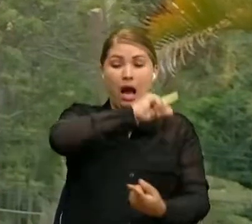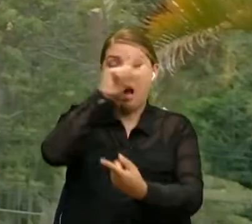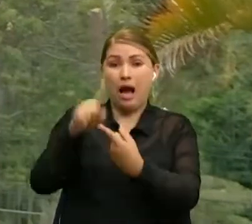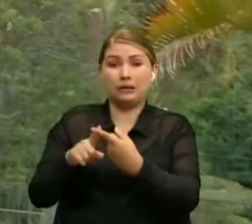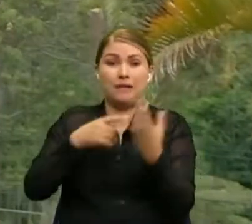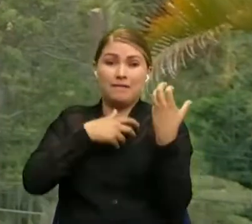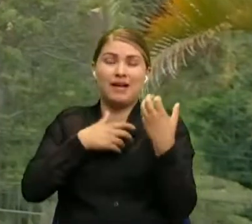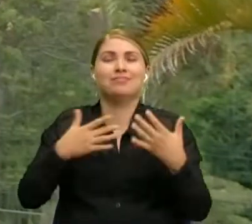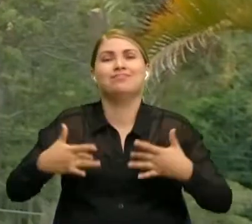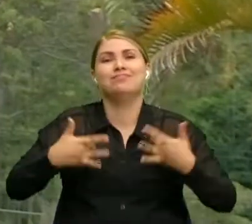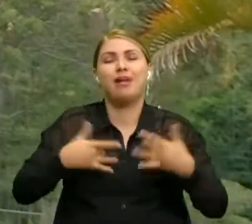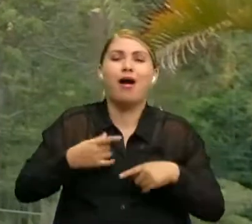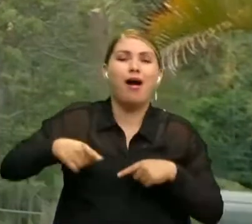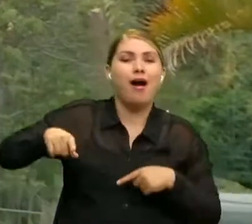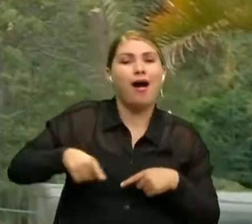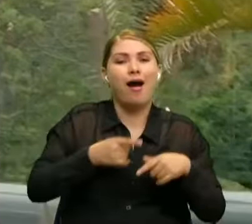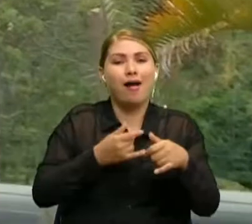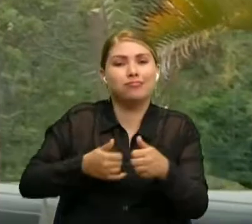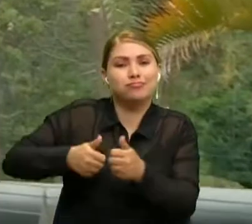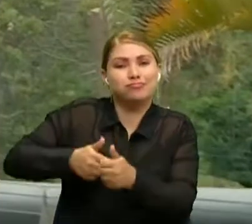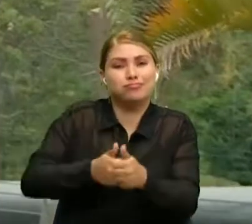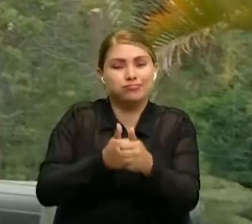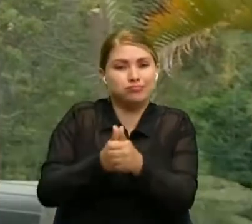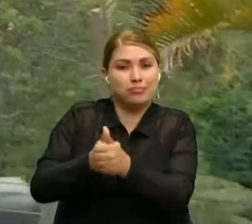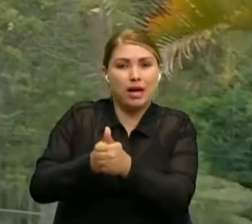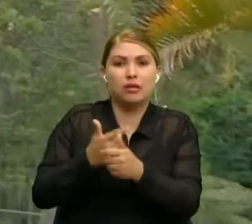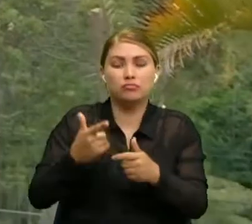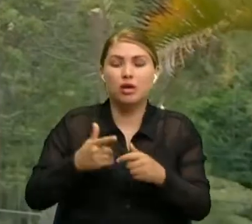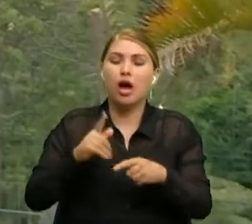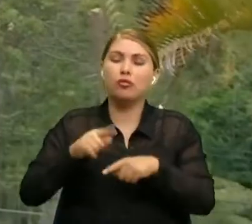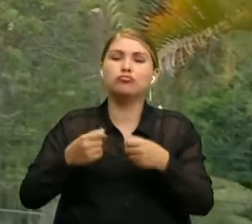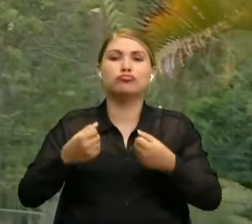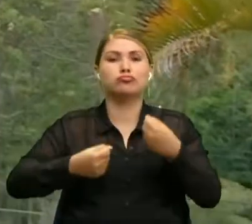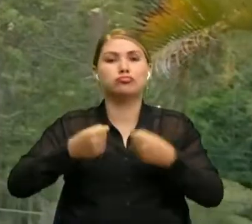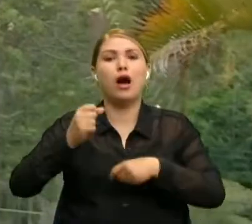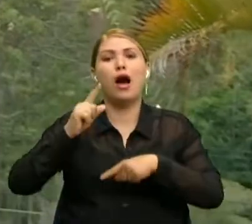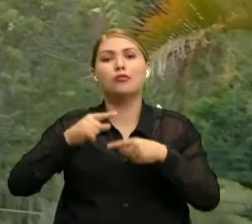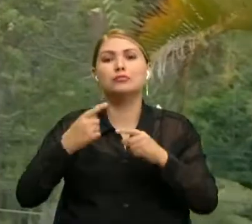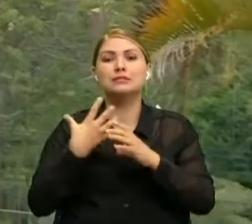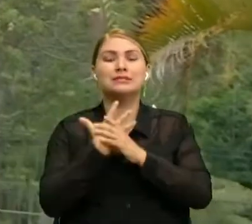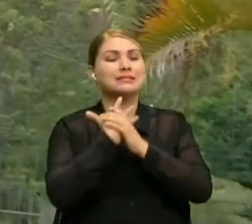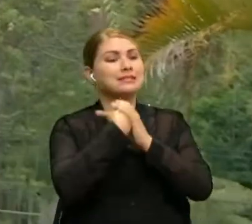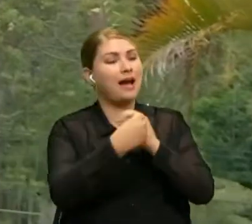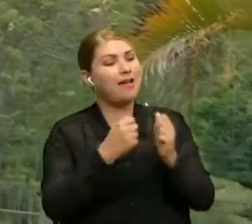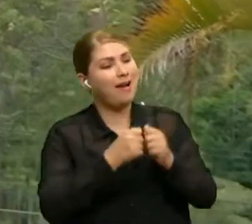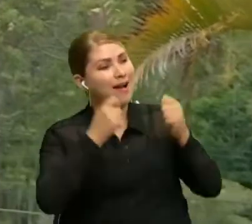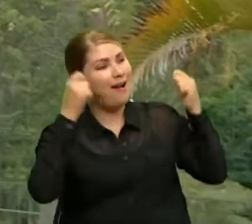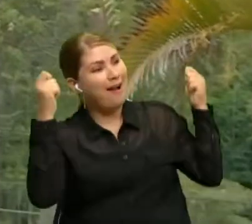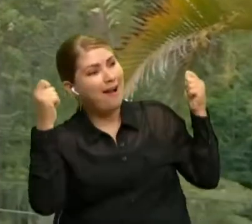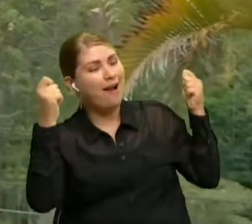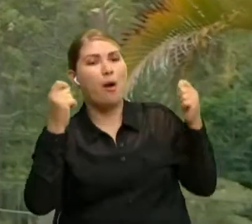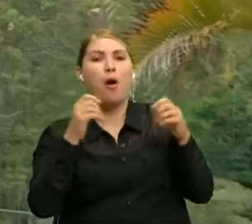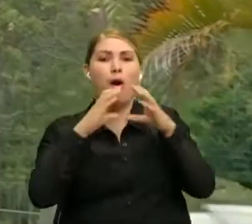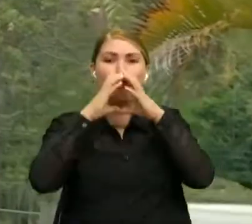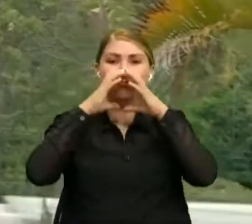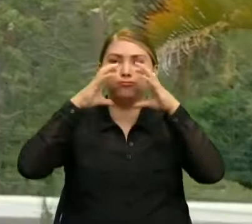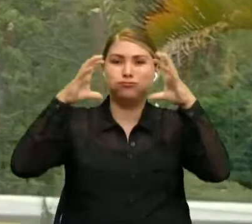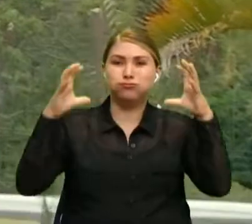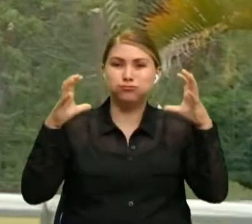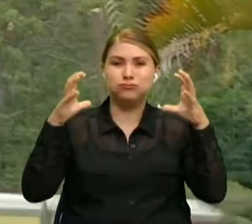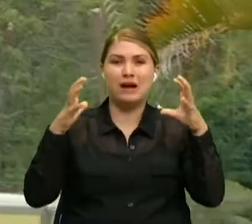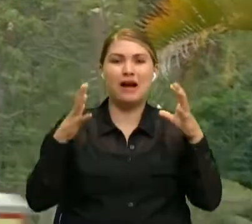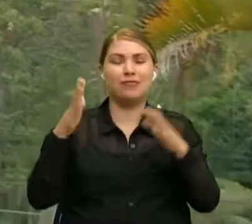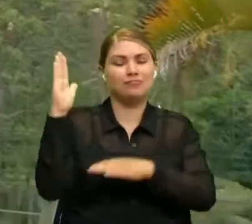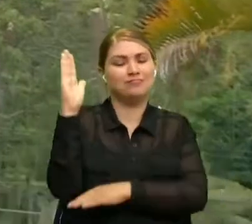se gozaron la vuelta. Lo hicieron entonces en la carretera. Algunos salieron con pancartas, con bombas, con